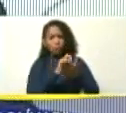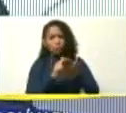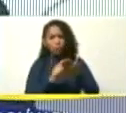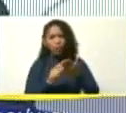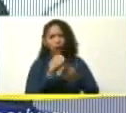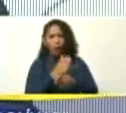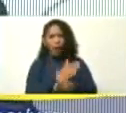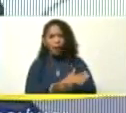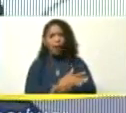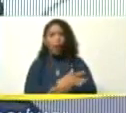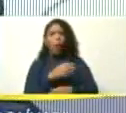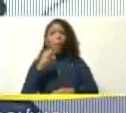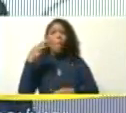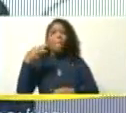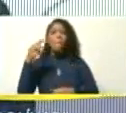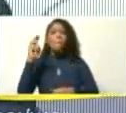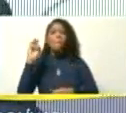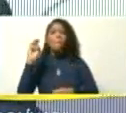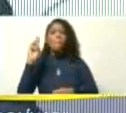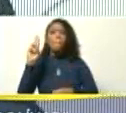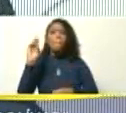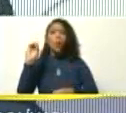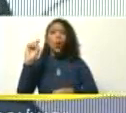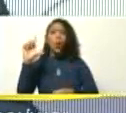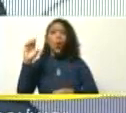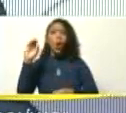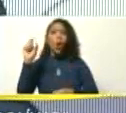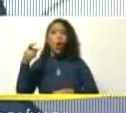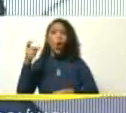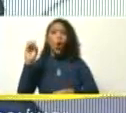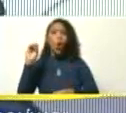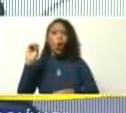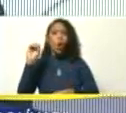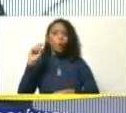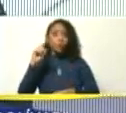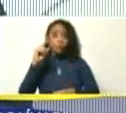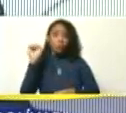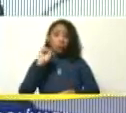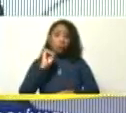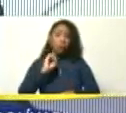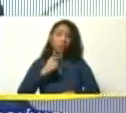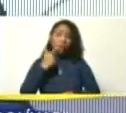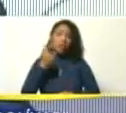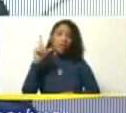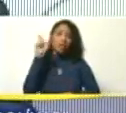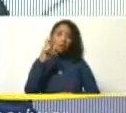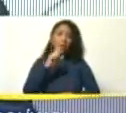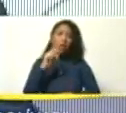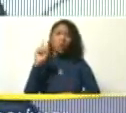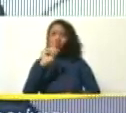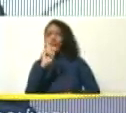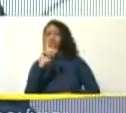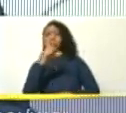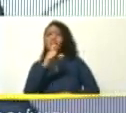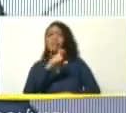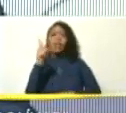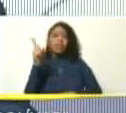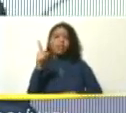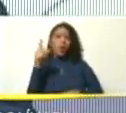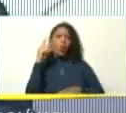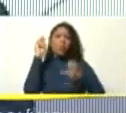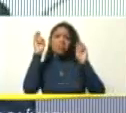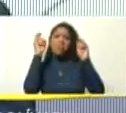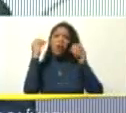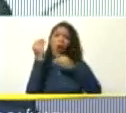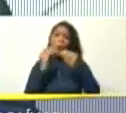un prólogo, ¿no? Por supuesto. Los libros de poesía no necesitan prólogo generalmente, ¿no? El prólogo es un gesto